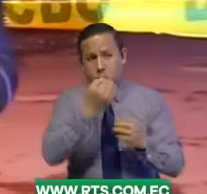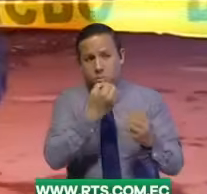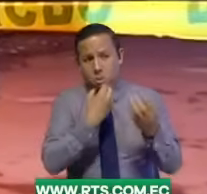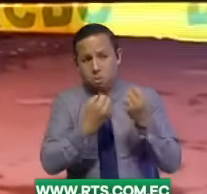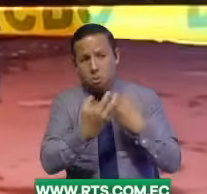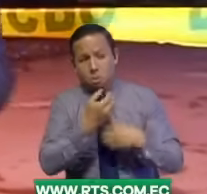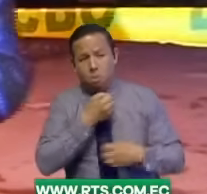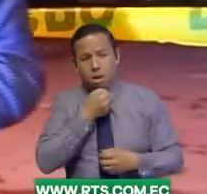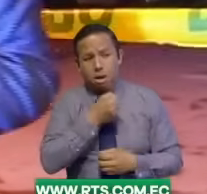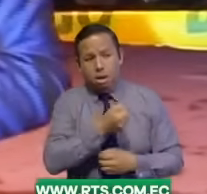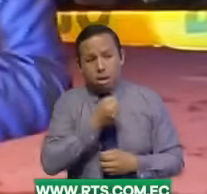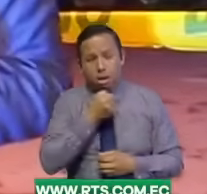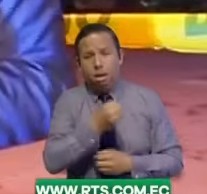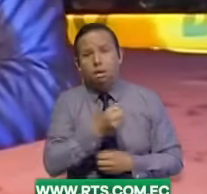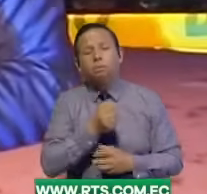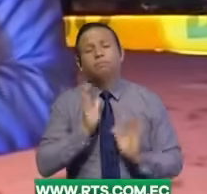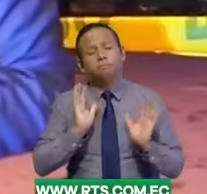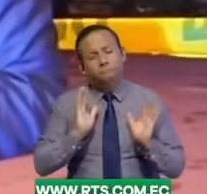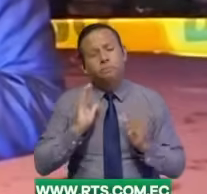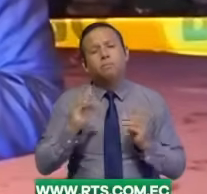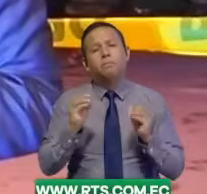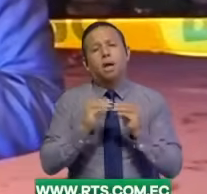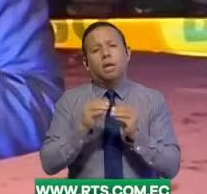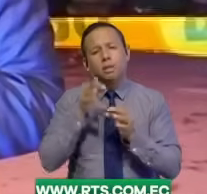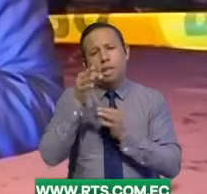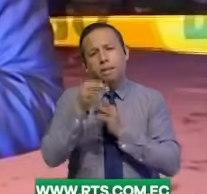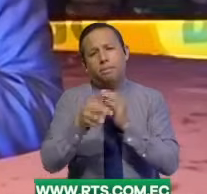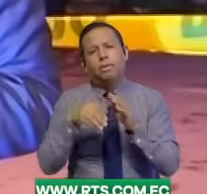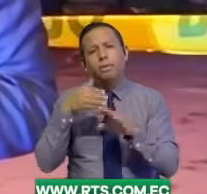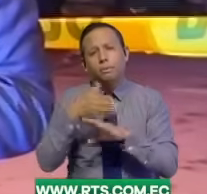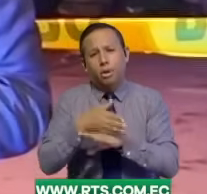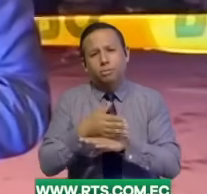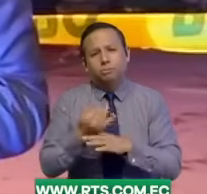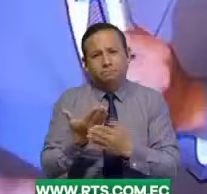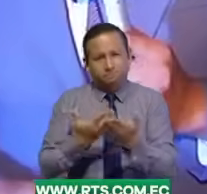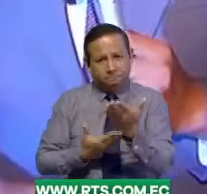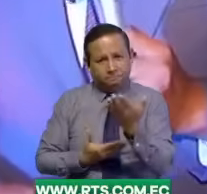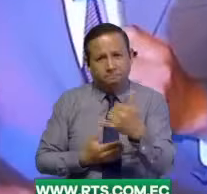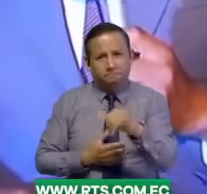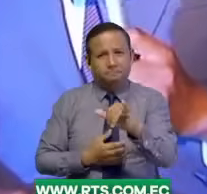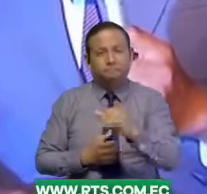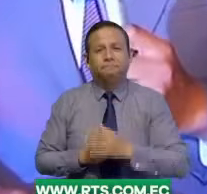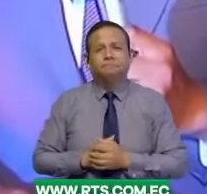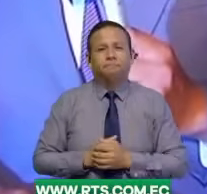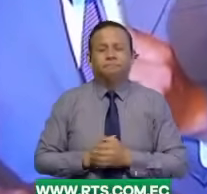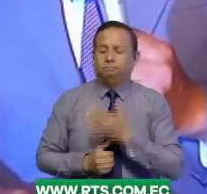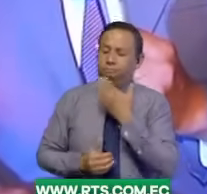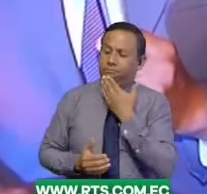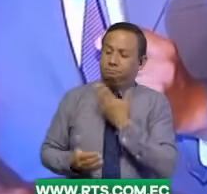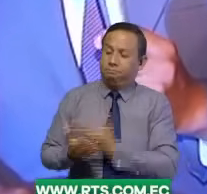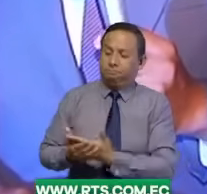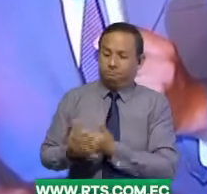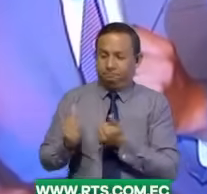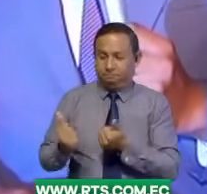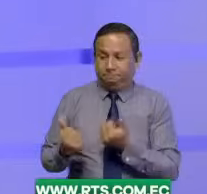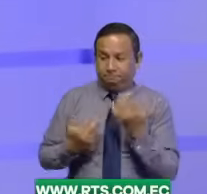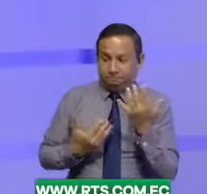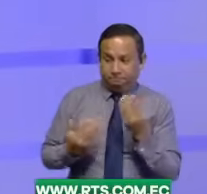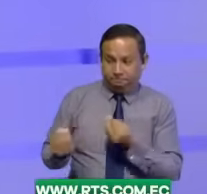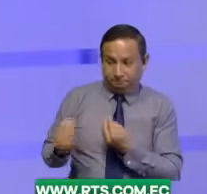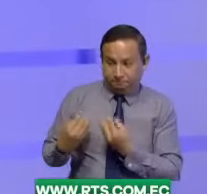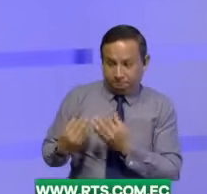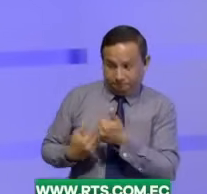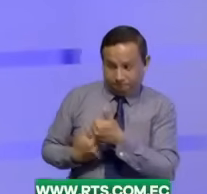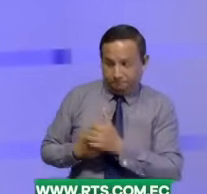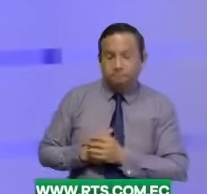Policía Nacional sobre este caso que se ha registrado esta noche. Adelante. Charlie, permanecemos atentos. Vamos